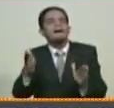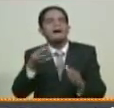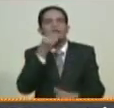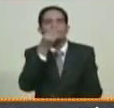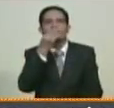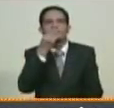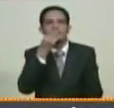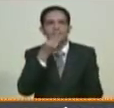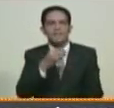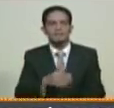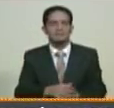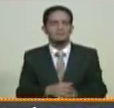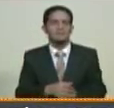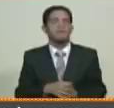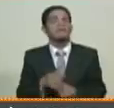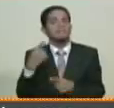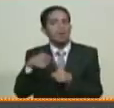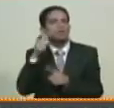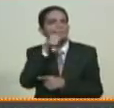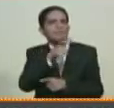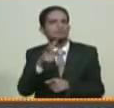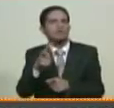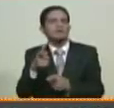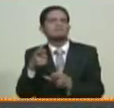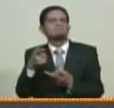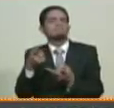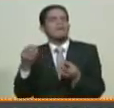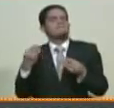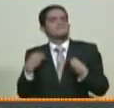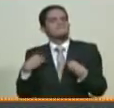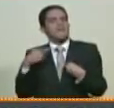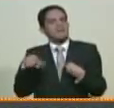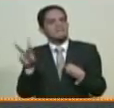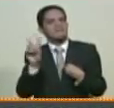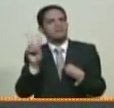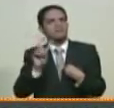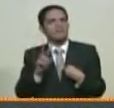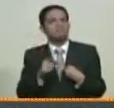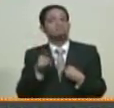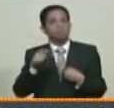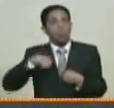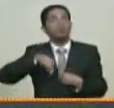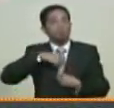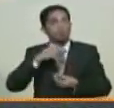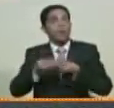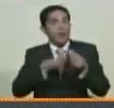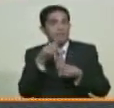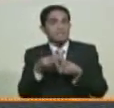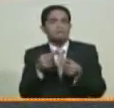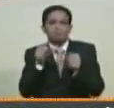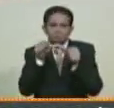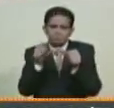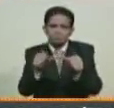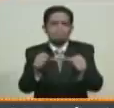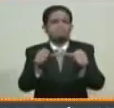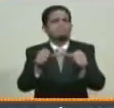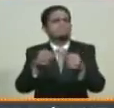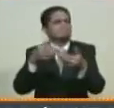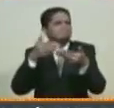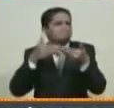y medio de colombianos ecuatorianos y peruanos que viven en venezuela eso sí lo hemos hecho y lo seguiremos haciendo